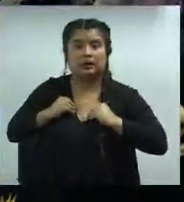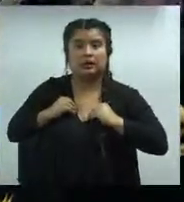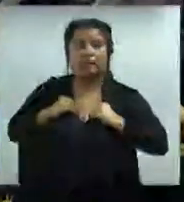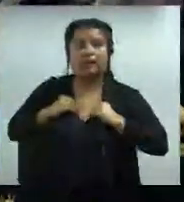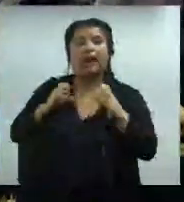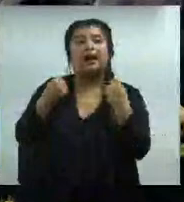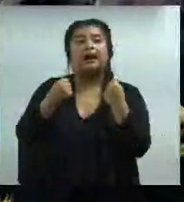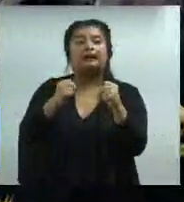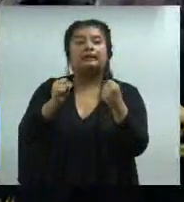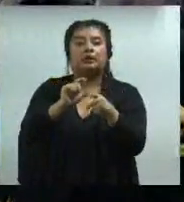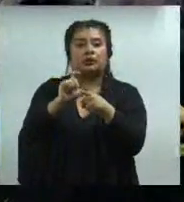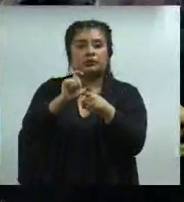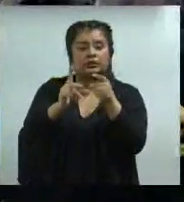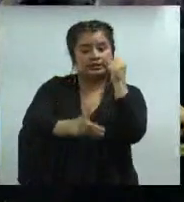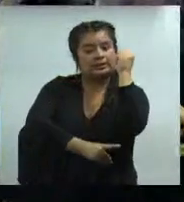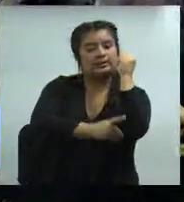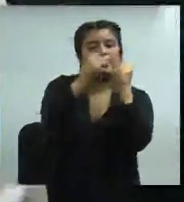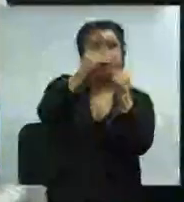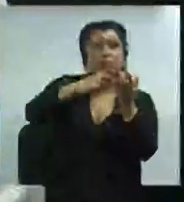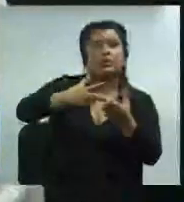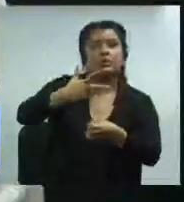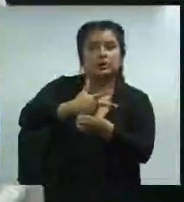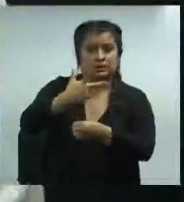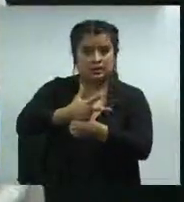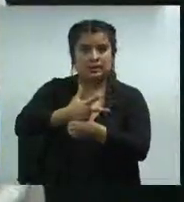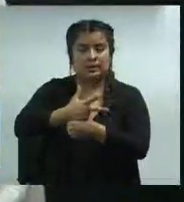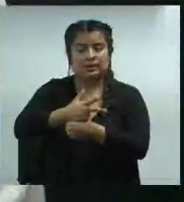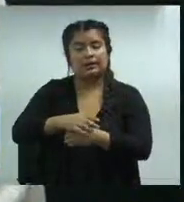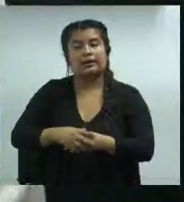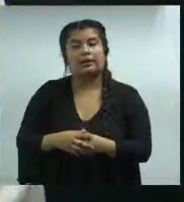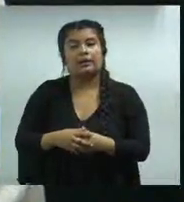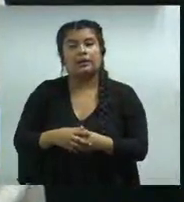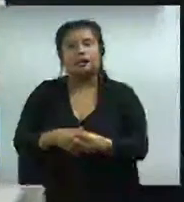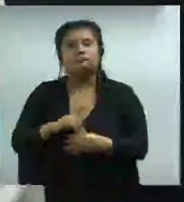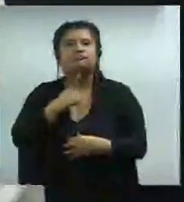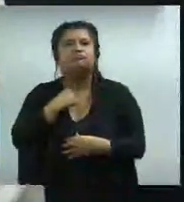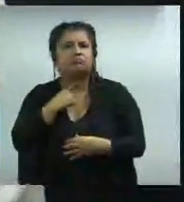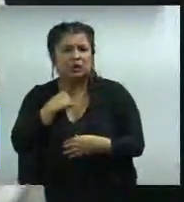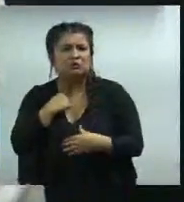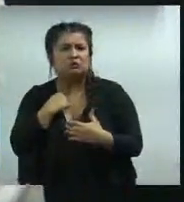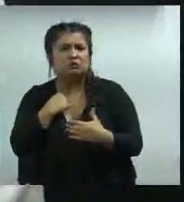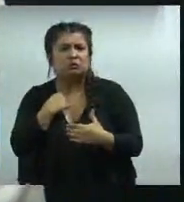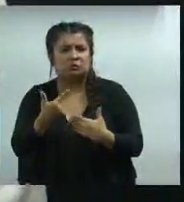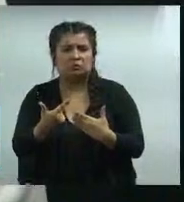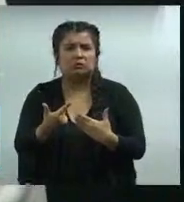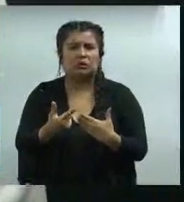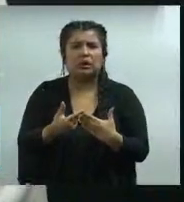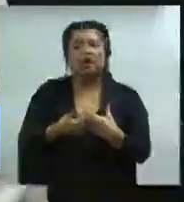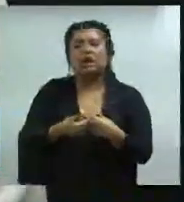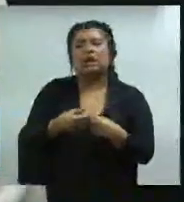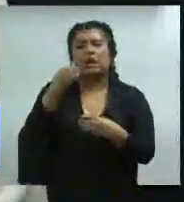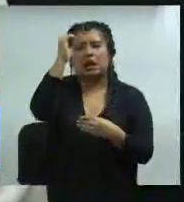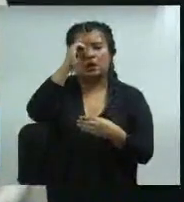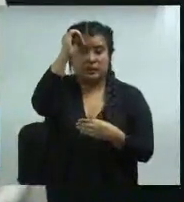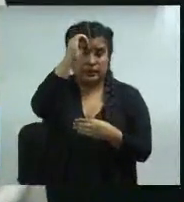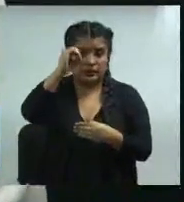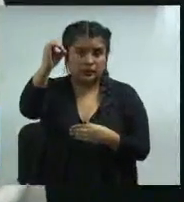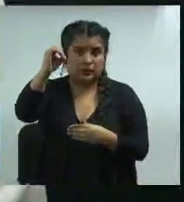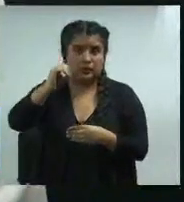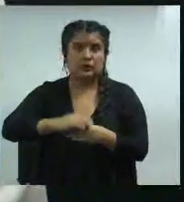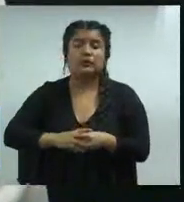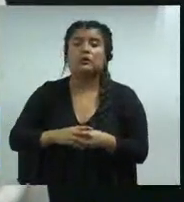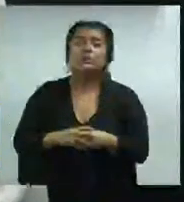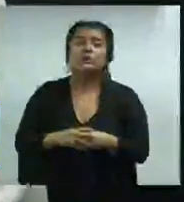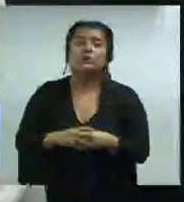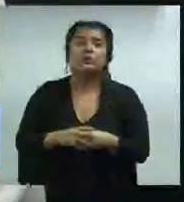cosas importantes para el desarrollo del país. Me gustó mucho la intervención del colega